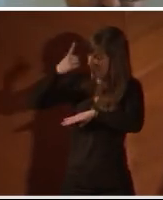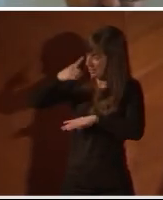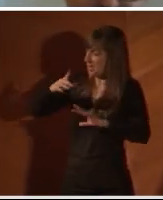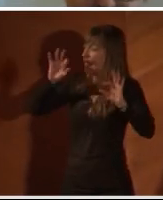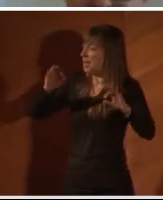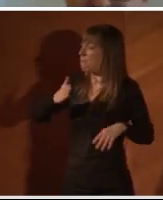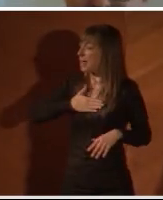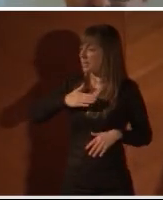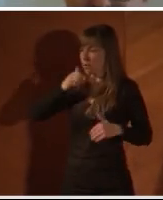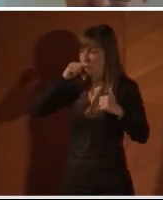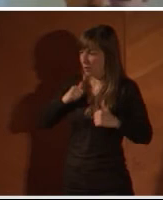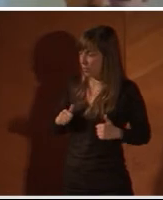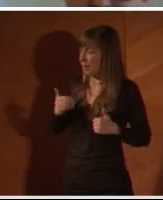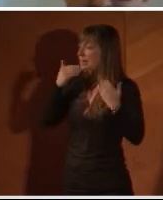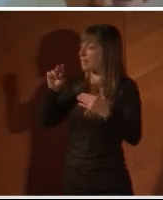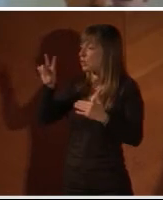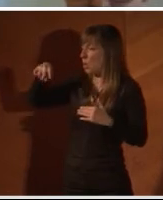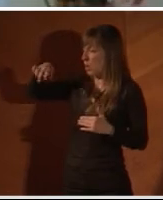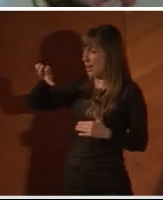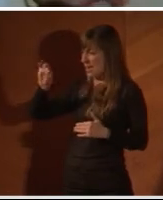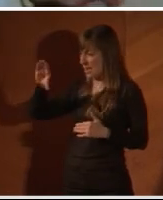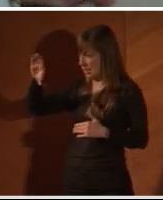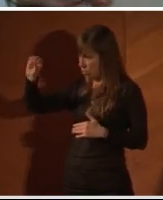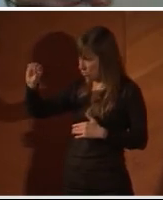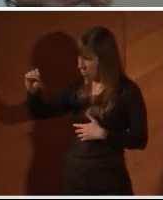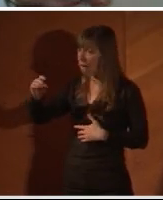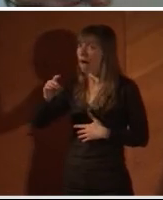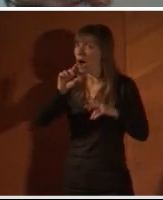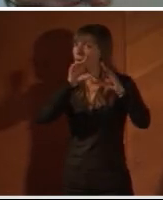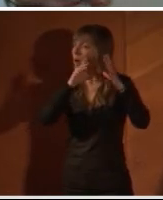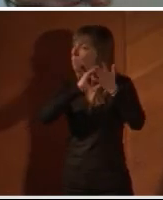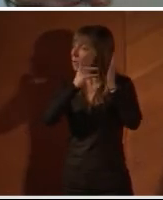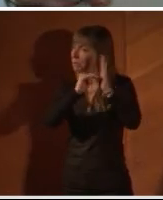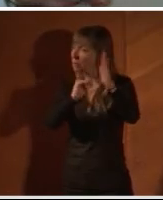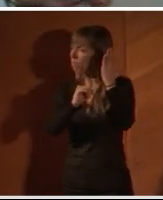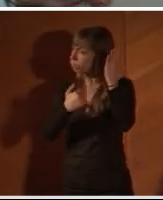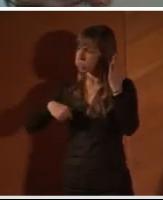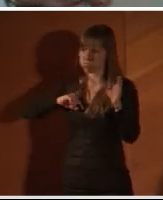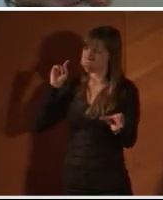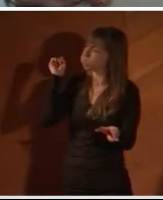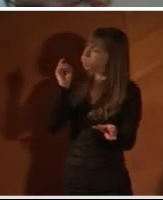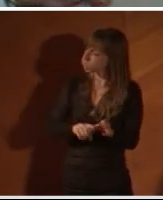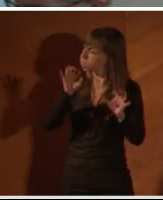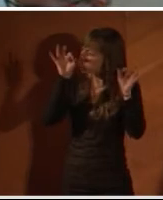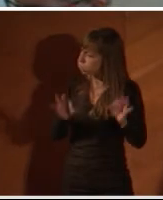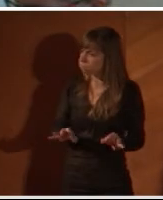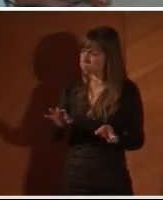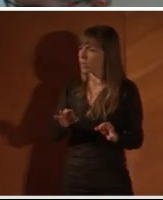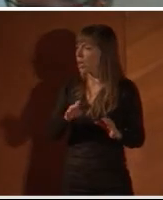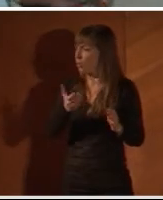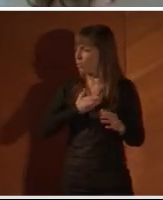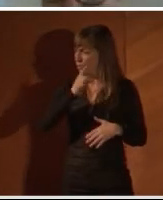humanidad por la UNESCO, y que nos incorporamos encantados a este proyecto que lidera la Ciudad de Madrid,